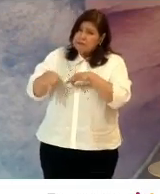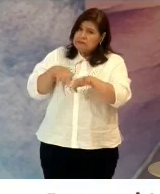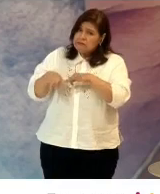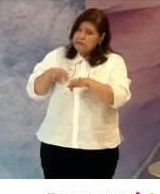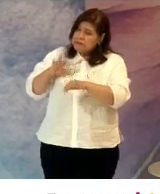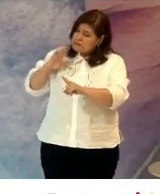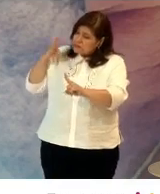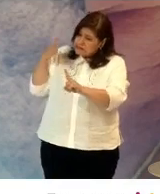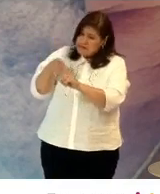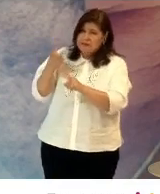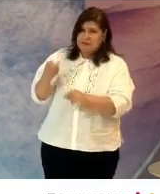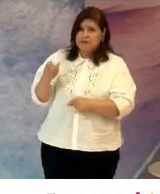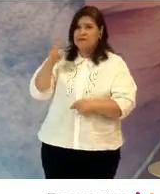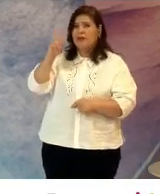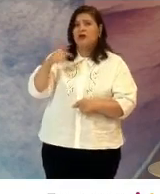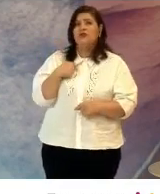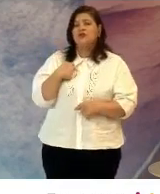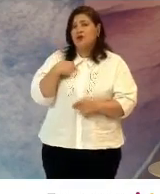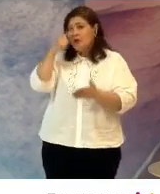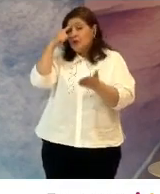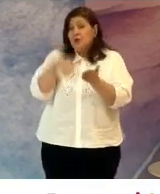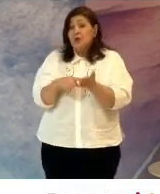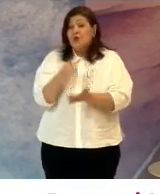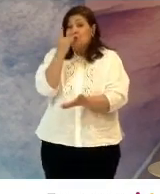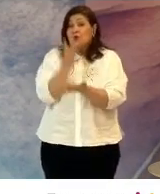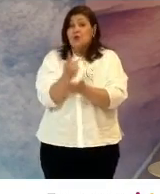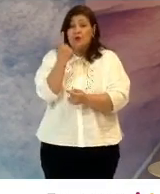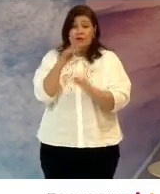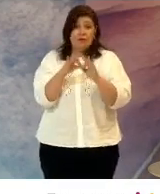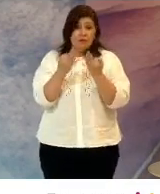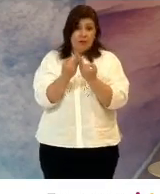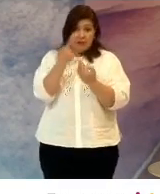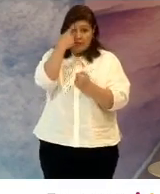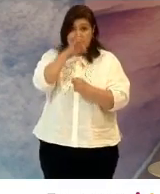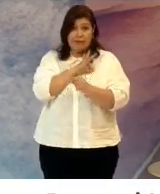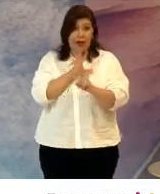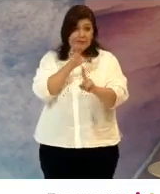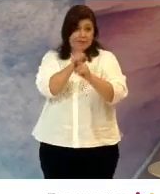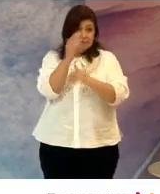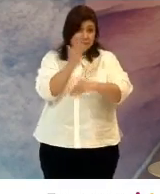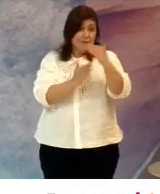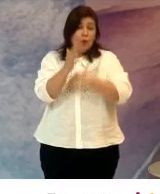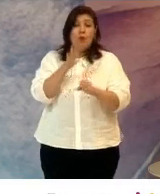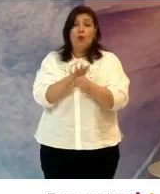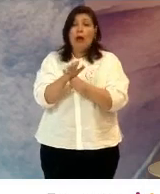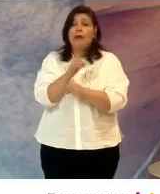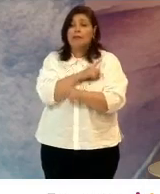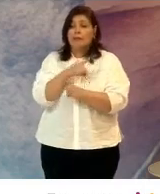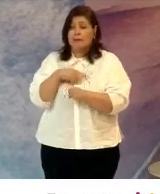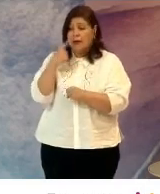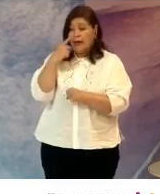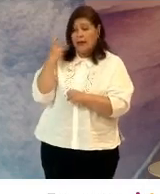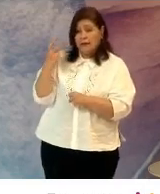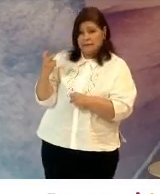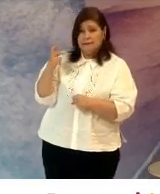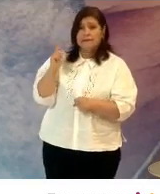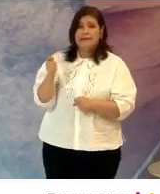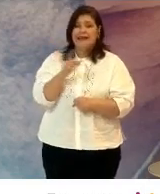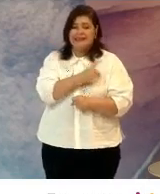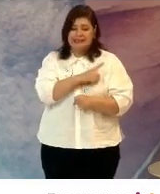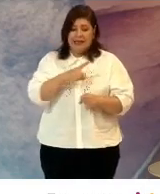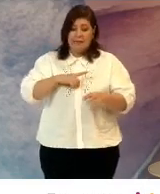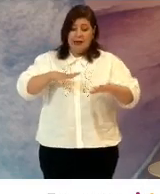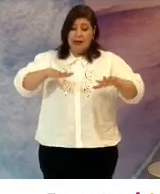que solo hay una manera de tener éxito y de hacer que realmente ocurra, y es esta. Debemos